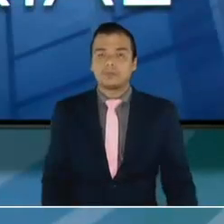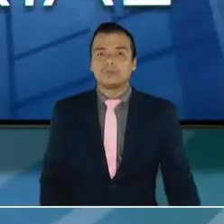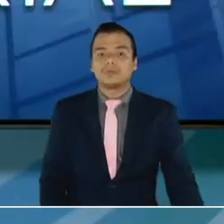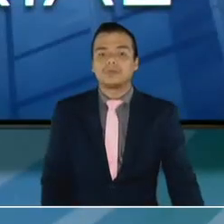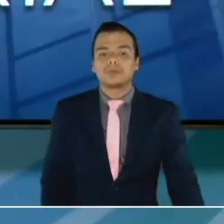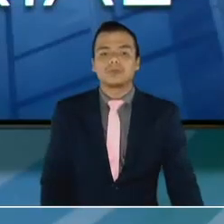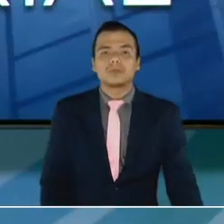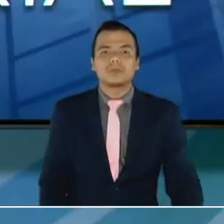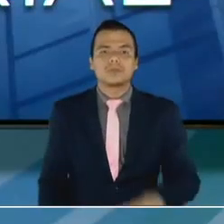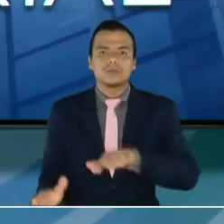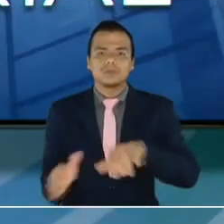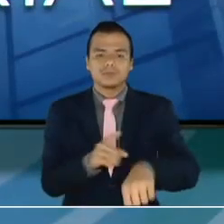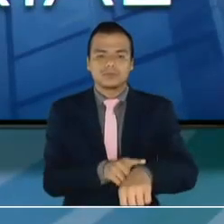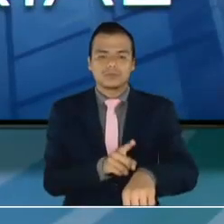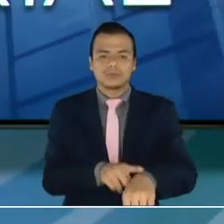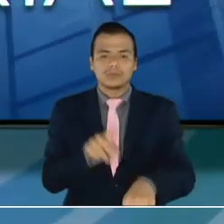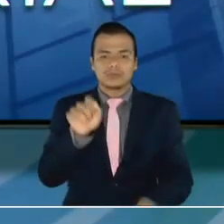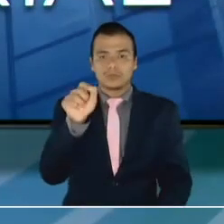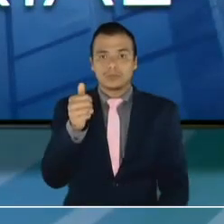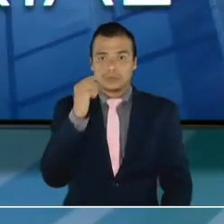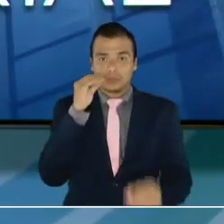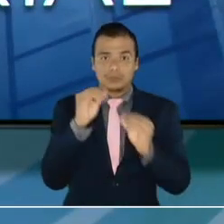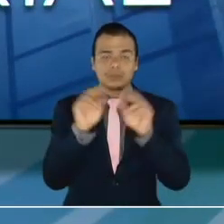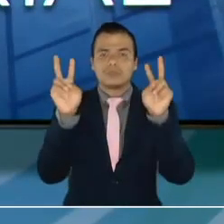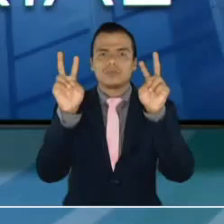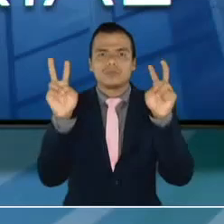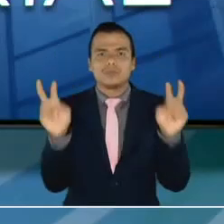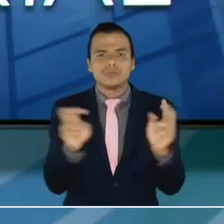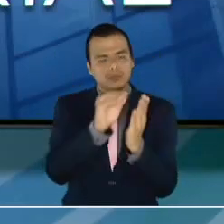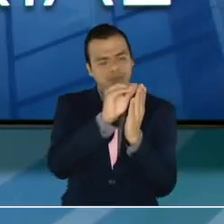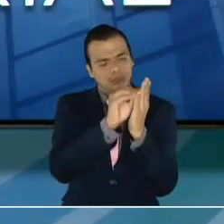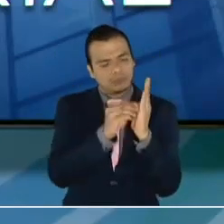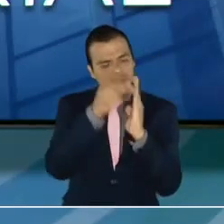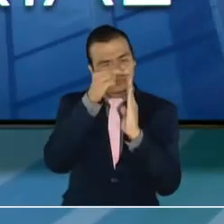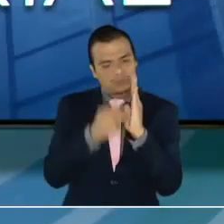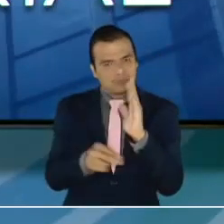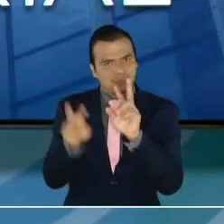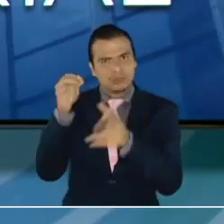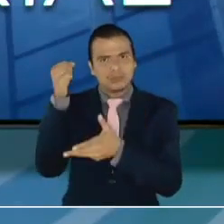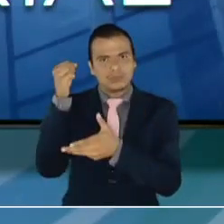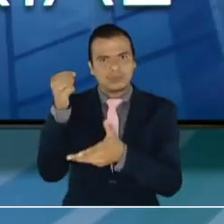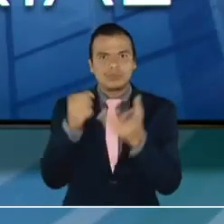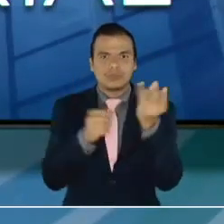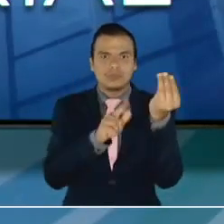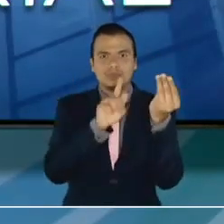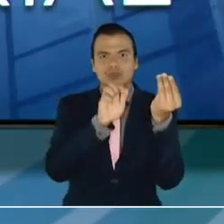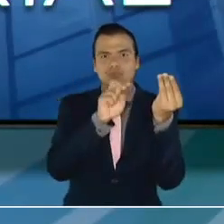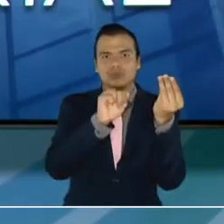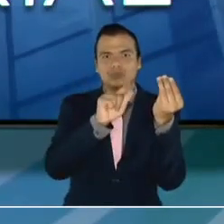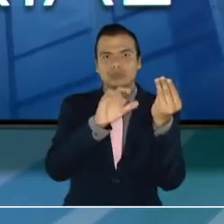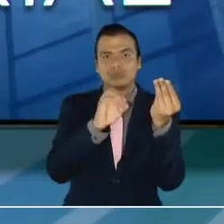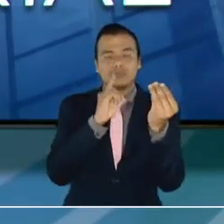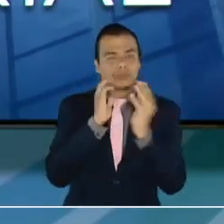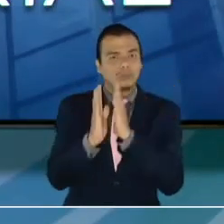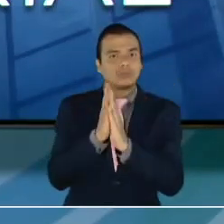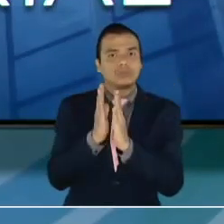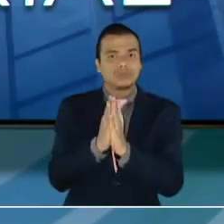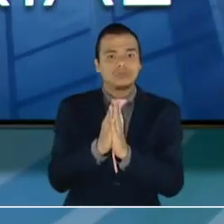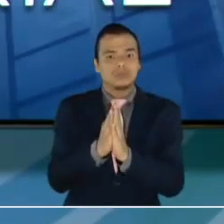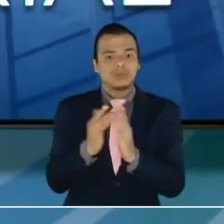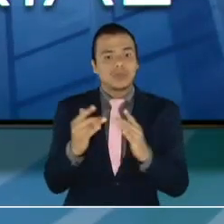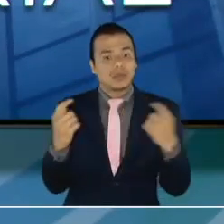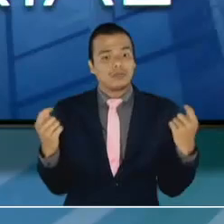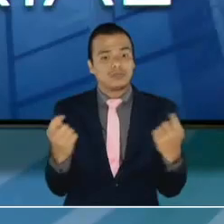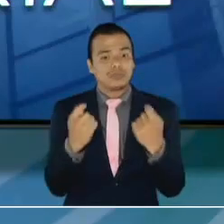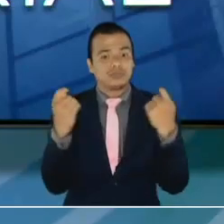1:10 de la tarde y la bitácora económica publicada por Fenalco a nivel nacional mostró que las ventas del comercio siguen en terreno negativo en el